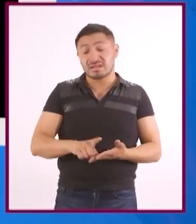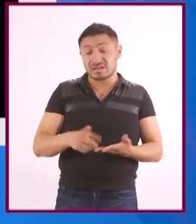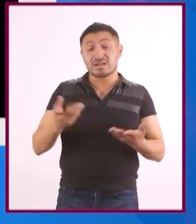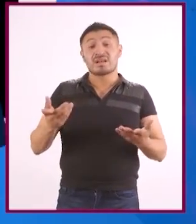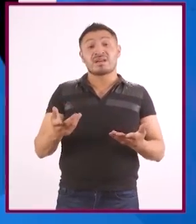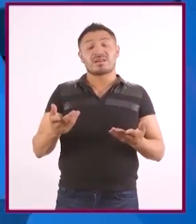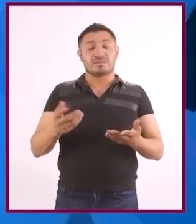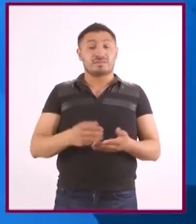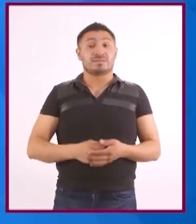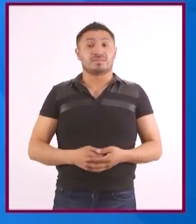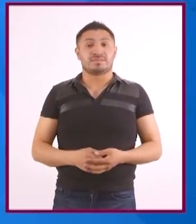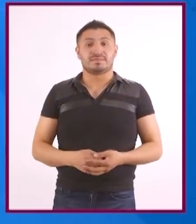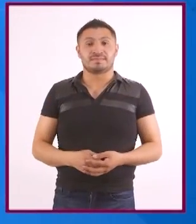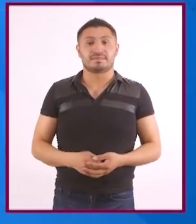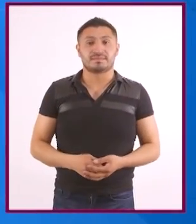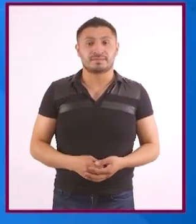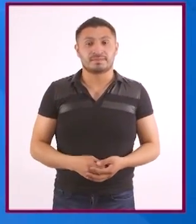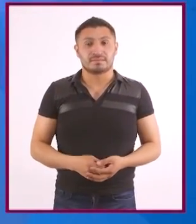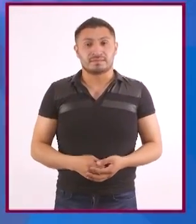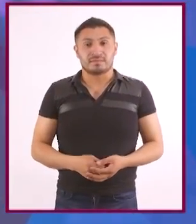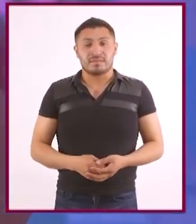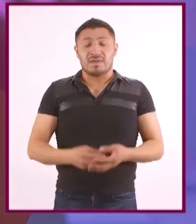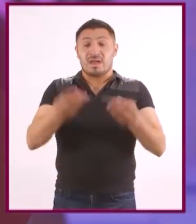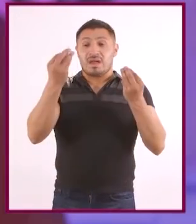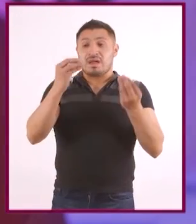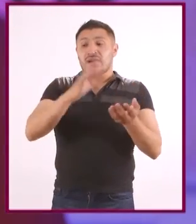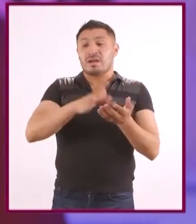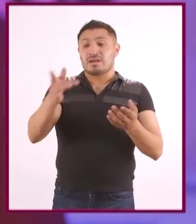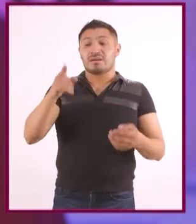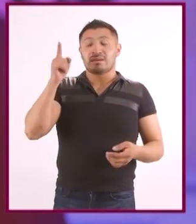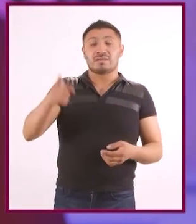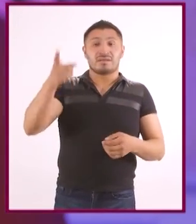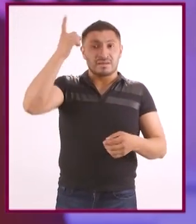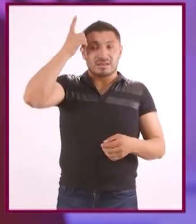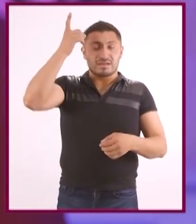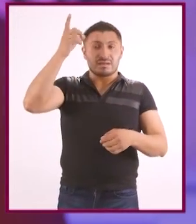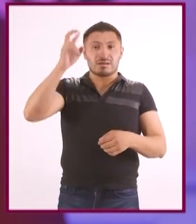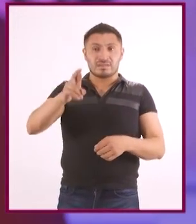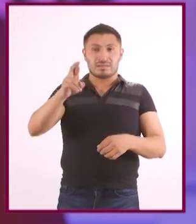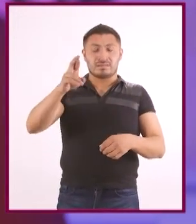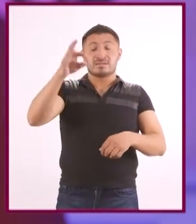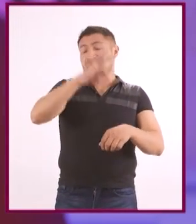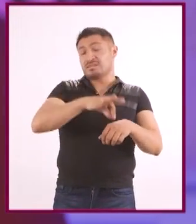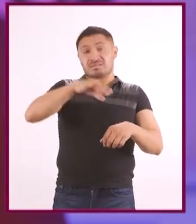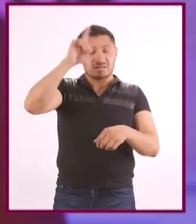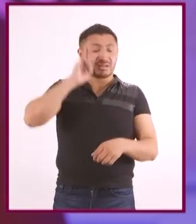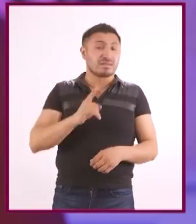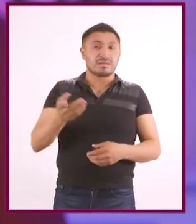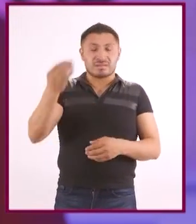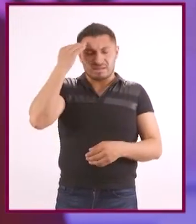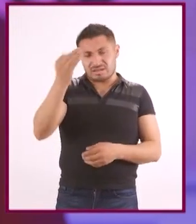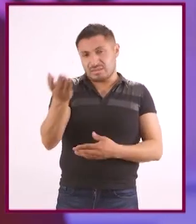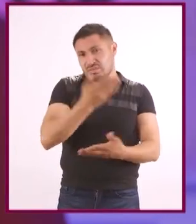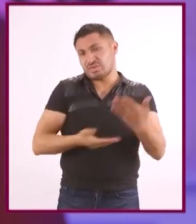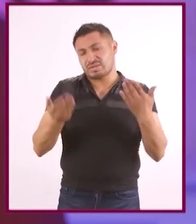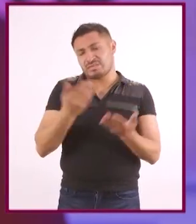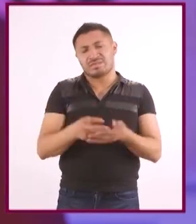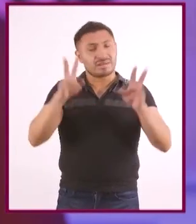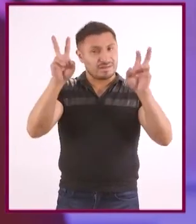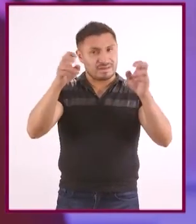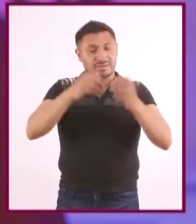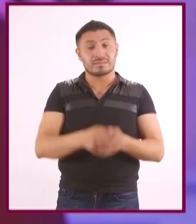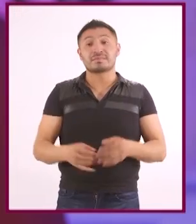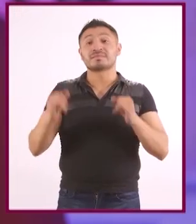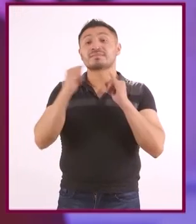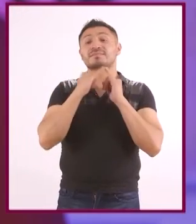hechos a sus derechos. Muchas gracias a la doctora Capdeville por su tiempo y por compartirnos su conocimiento sobre el tema.